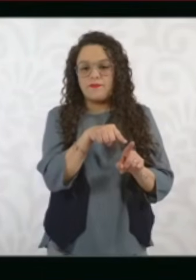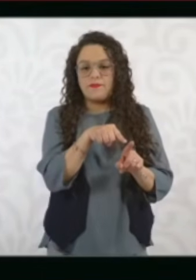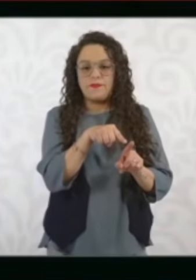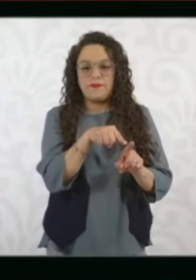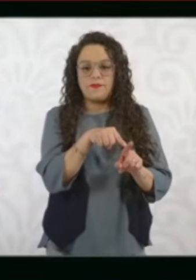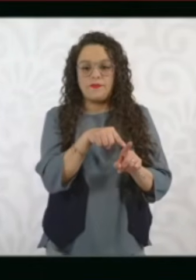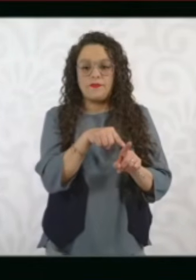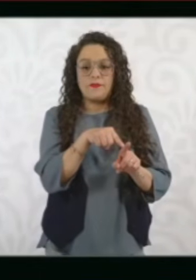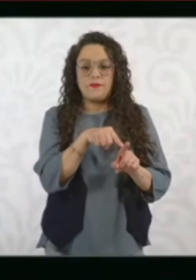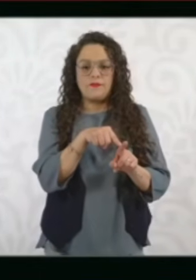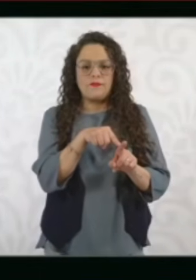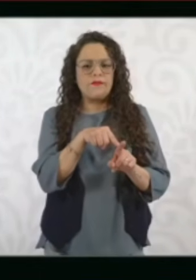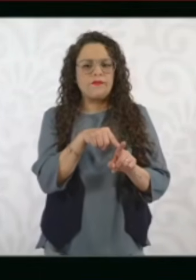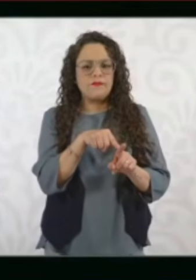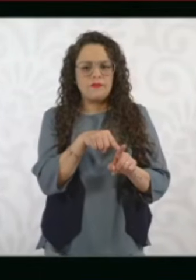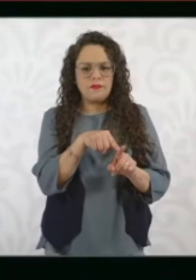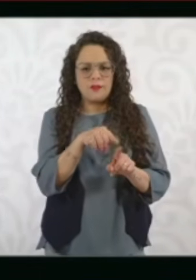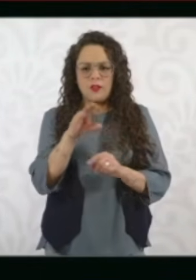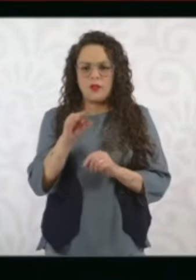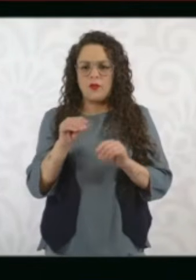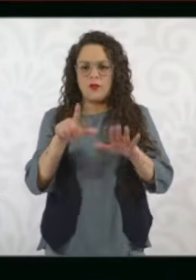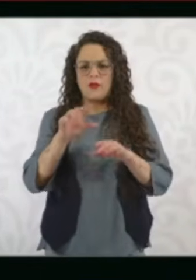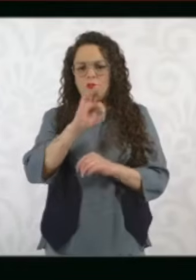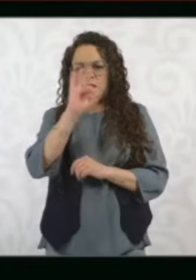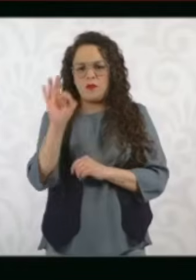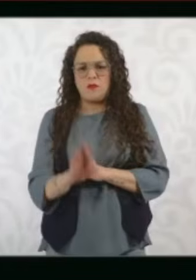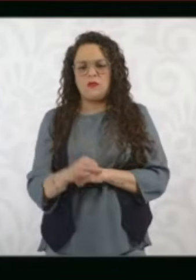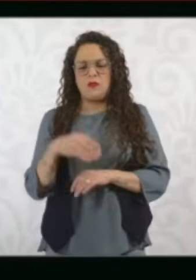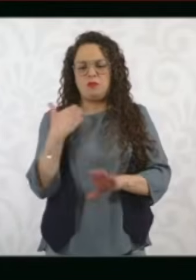son de ataque